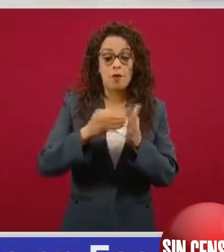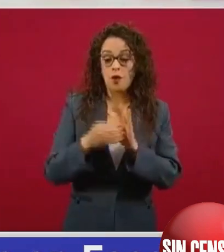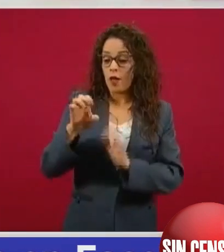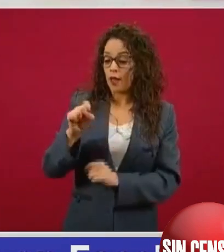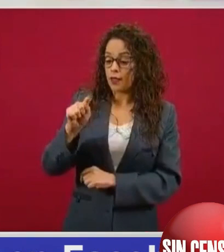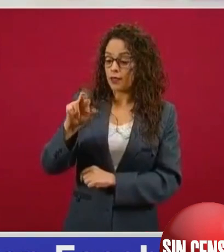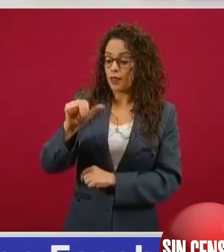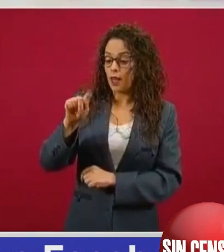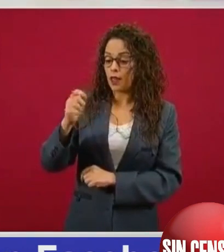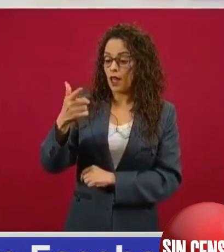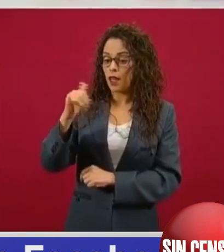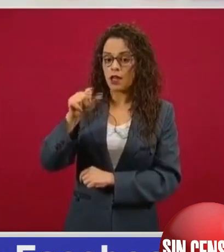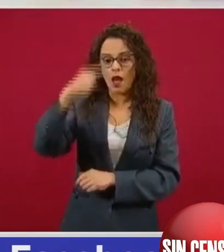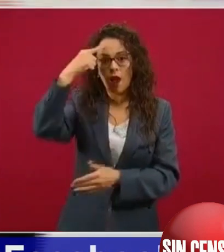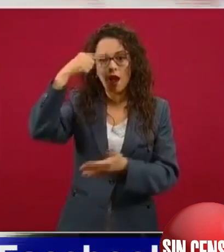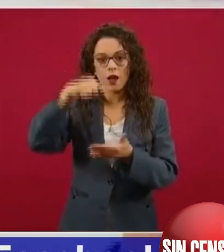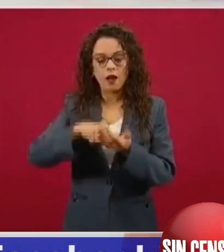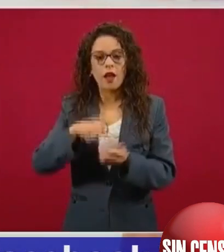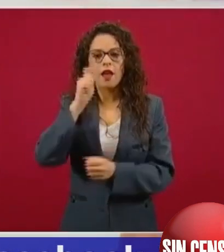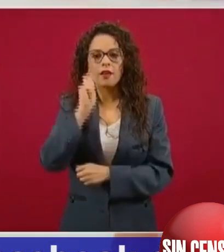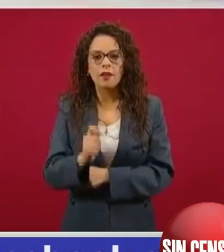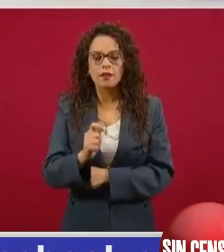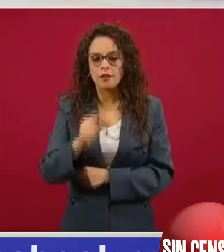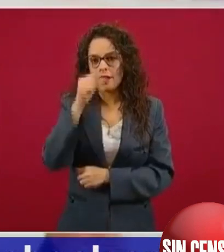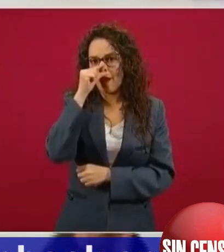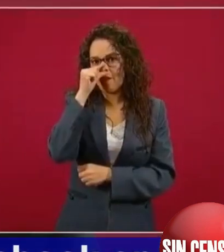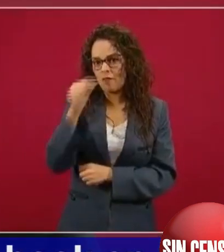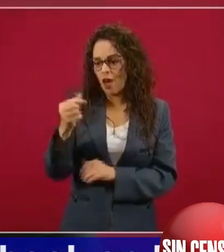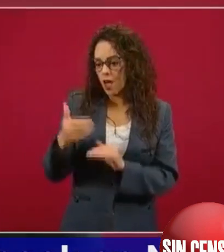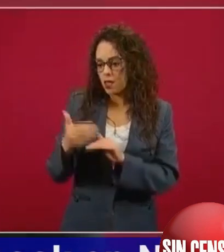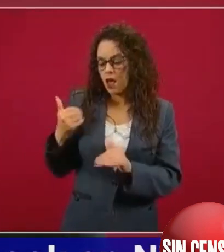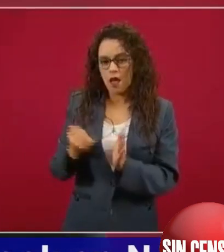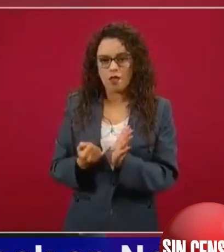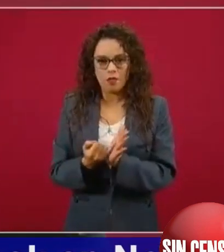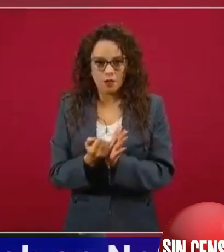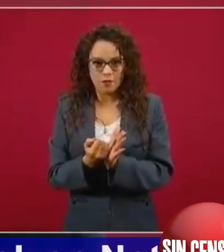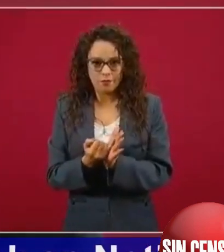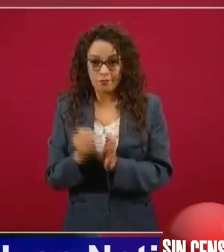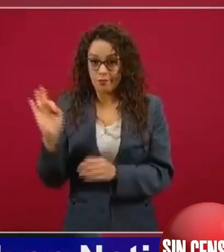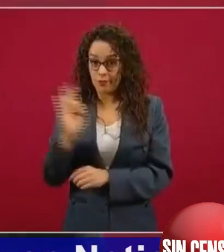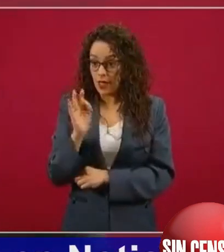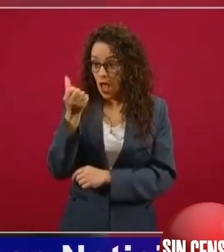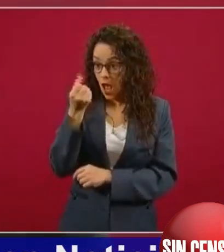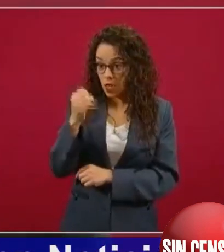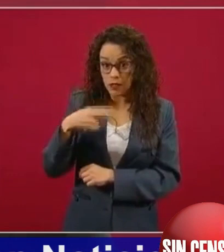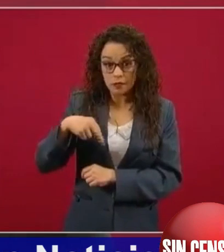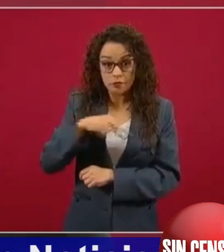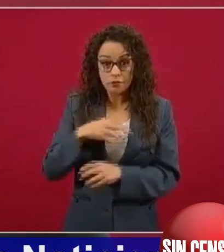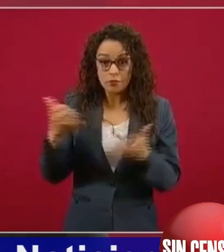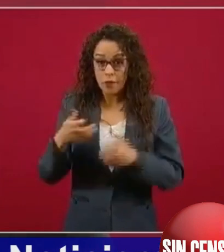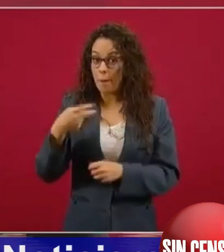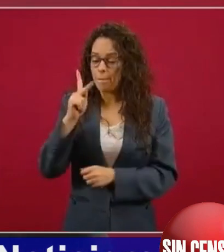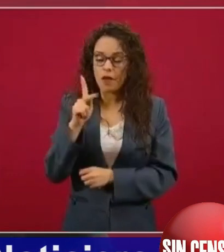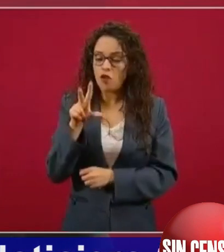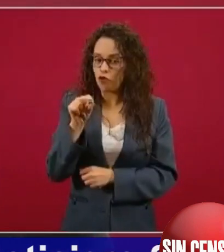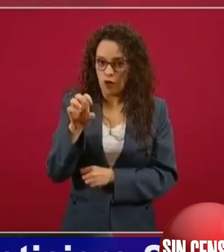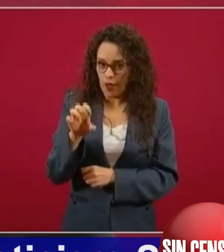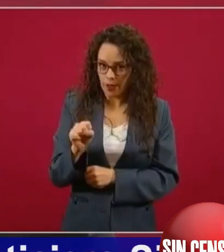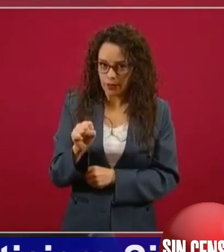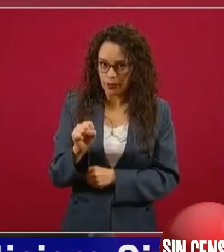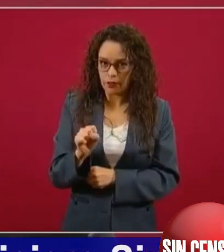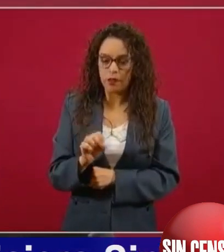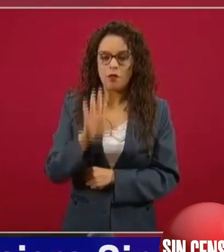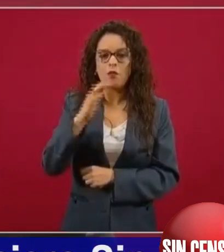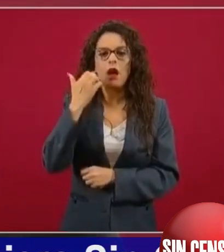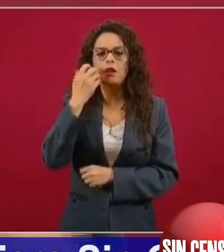un fallo de la previa. Si operáramos así, que no es el caso, estaríamos